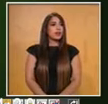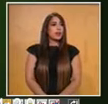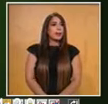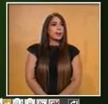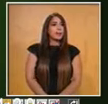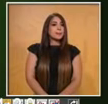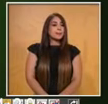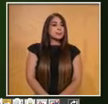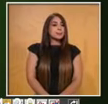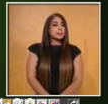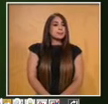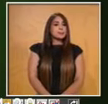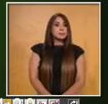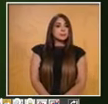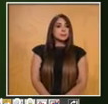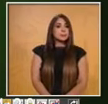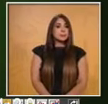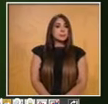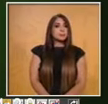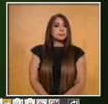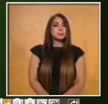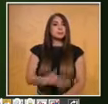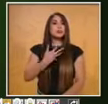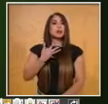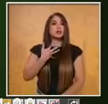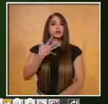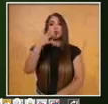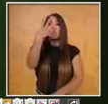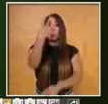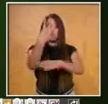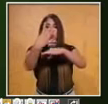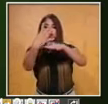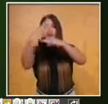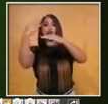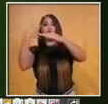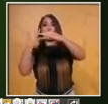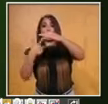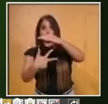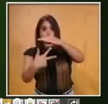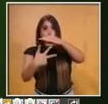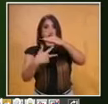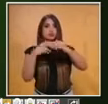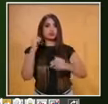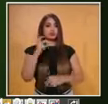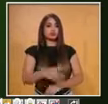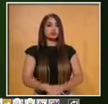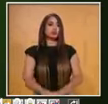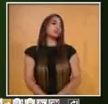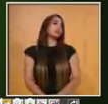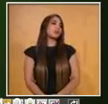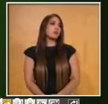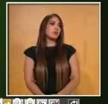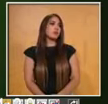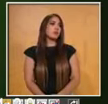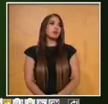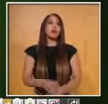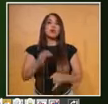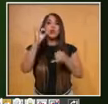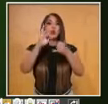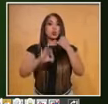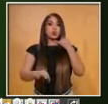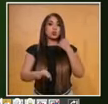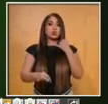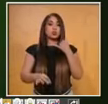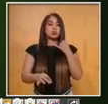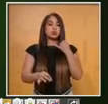Y tenemos 4 octavos. Nuestra última figura es una figura que es